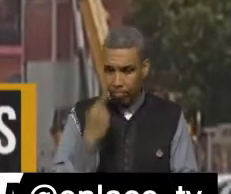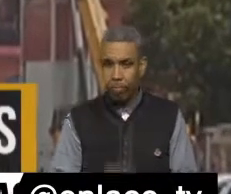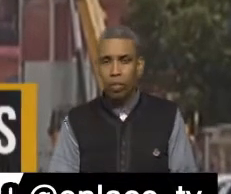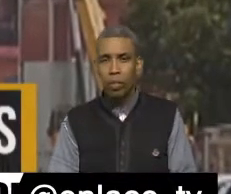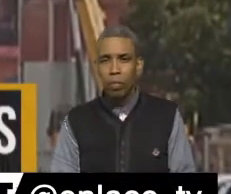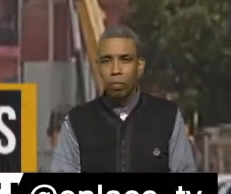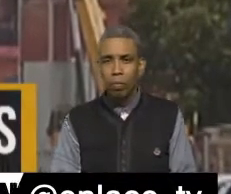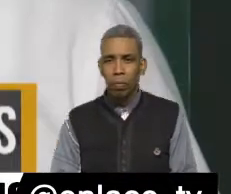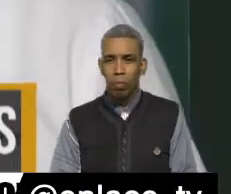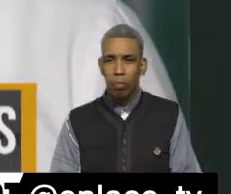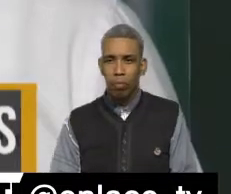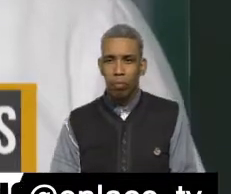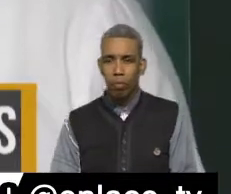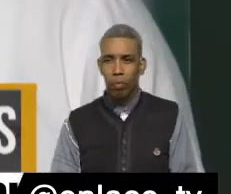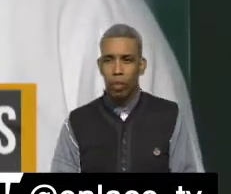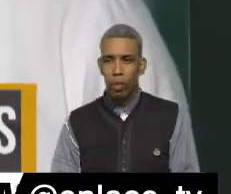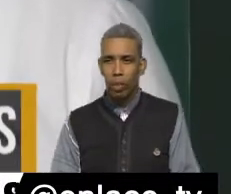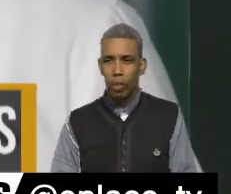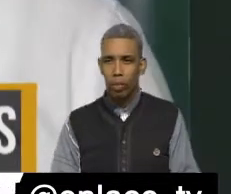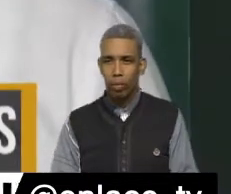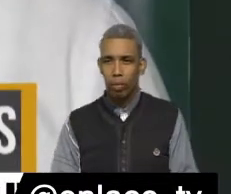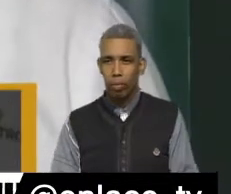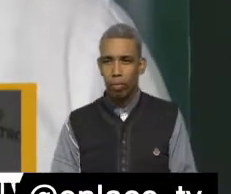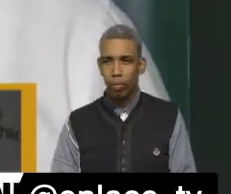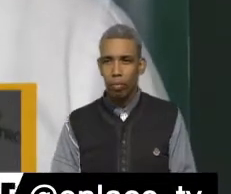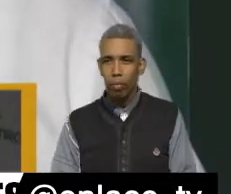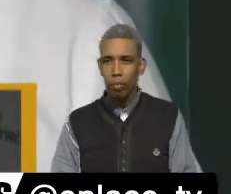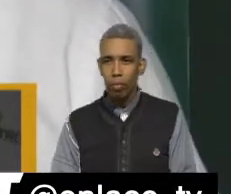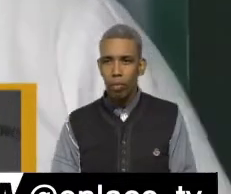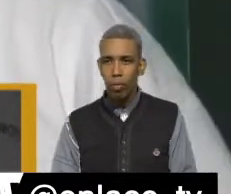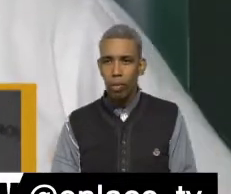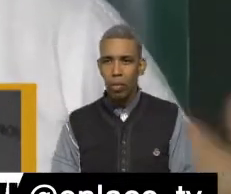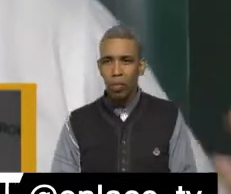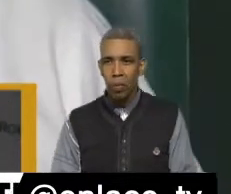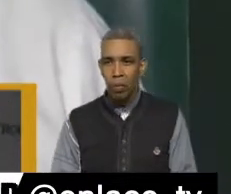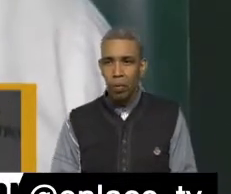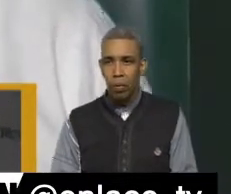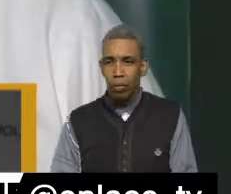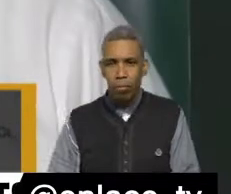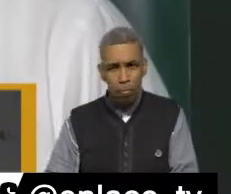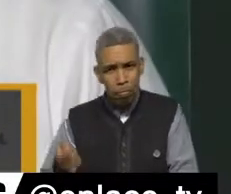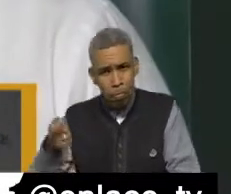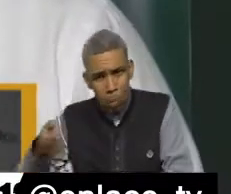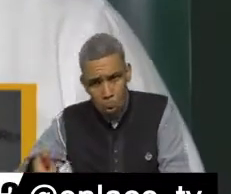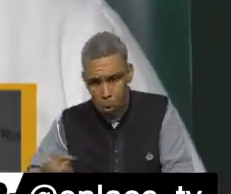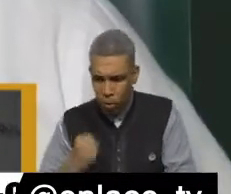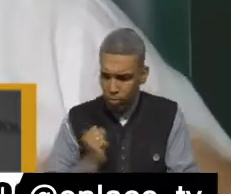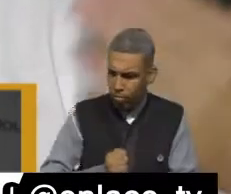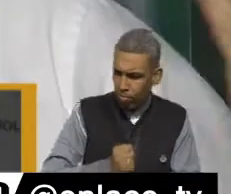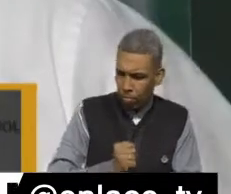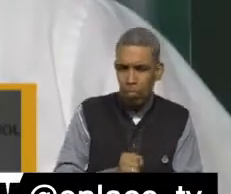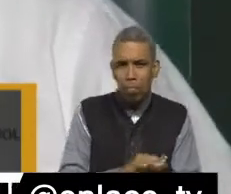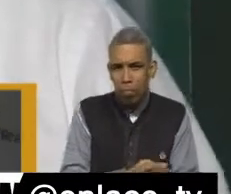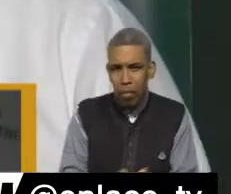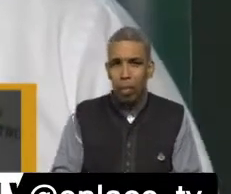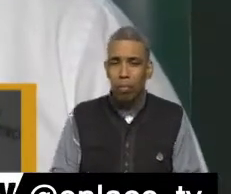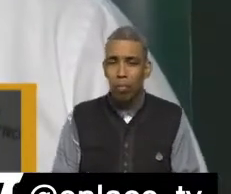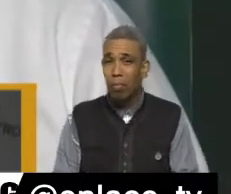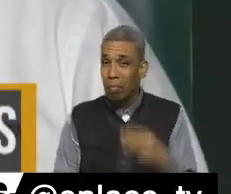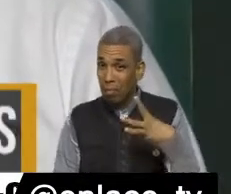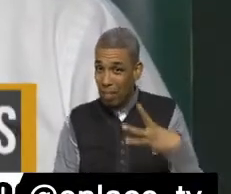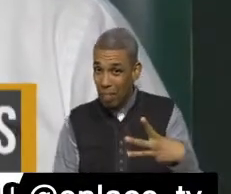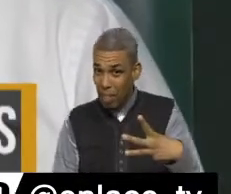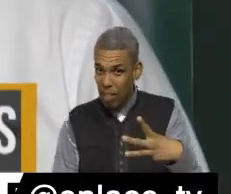estén suspendidos. El plan de inspecciones se ha venido desarrollando de manera normal. Hicimos nuestras reparaciones del tren de fondos, hicimos nuestras